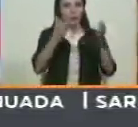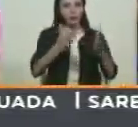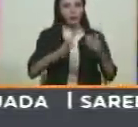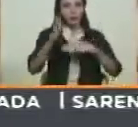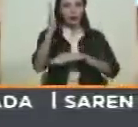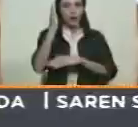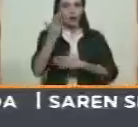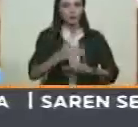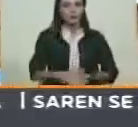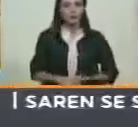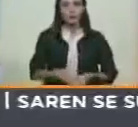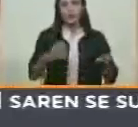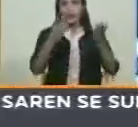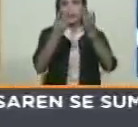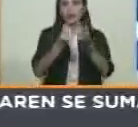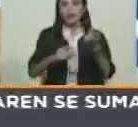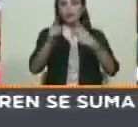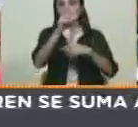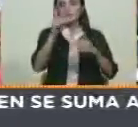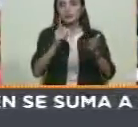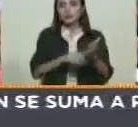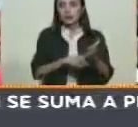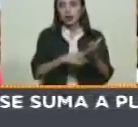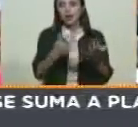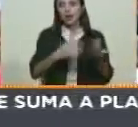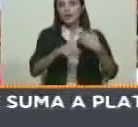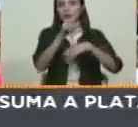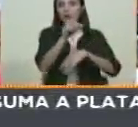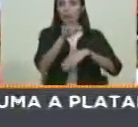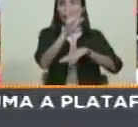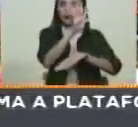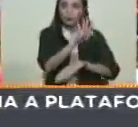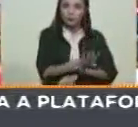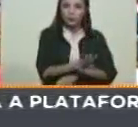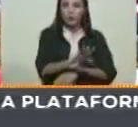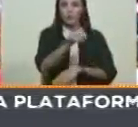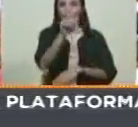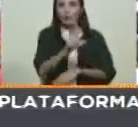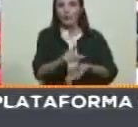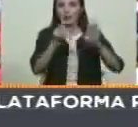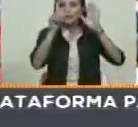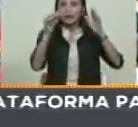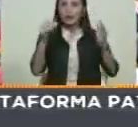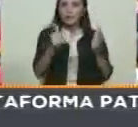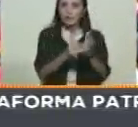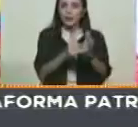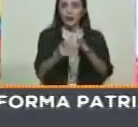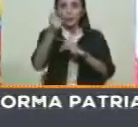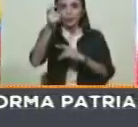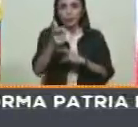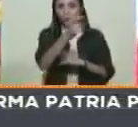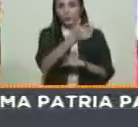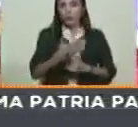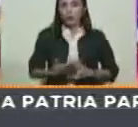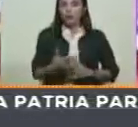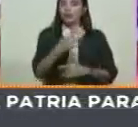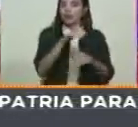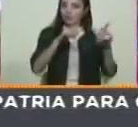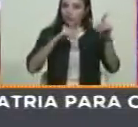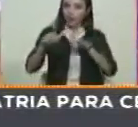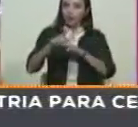días 6000 hay 416 mil militantes del